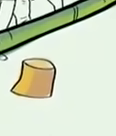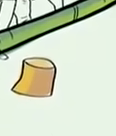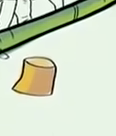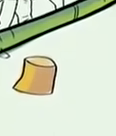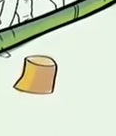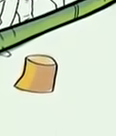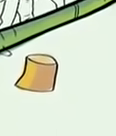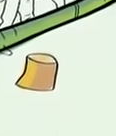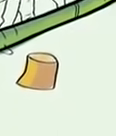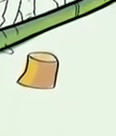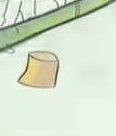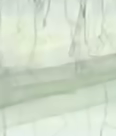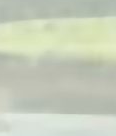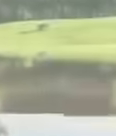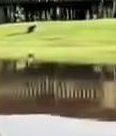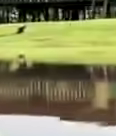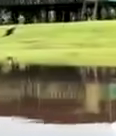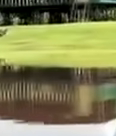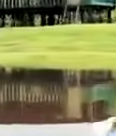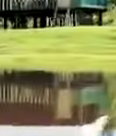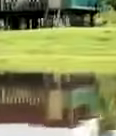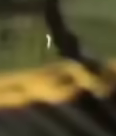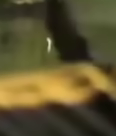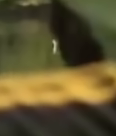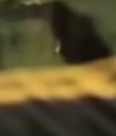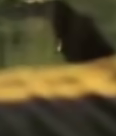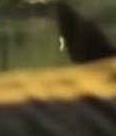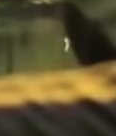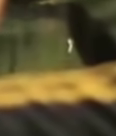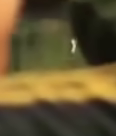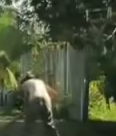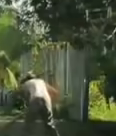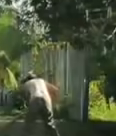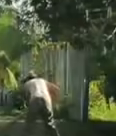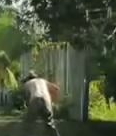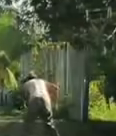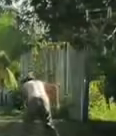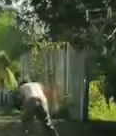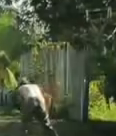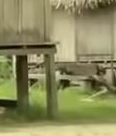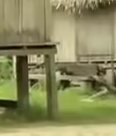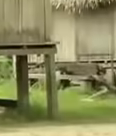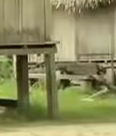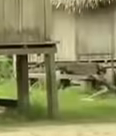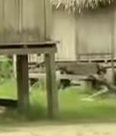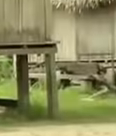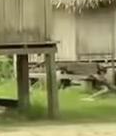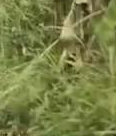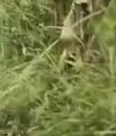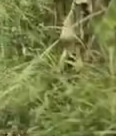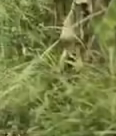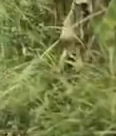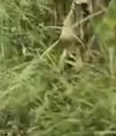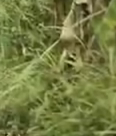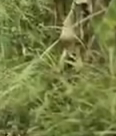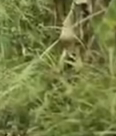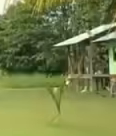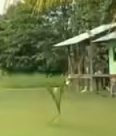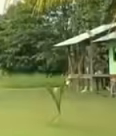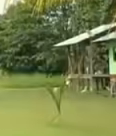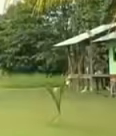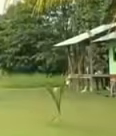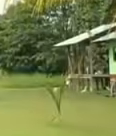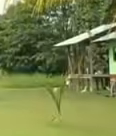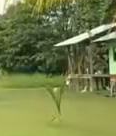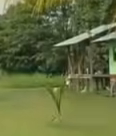Amasakichu coronavirus kamba llaktay yaykungapa. Chiraygu wanguri yuyarichi kan autoridad kunapa kamba ayllu kamba